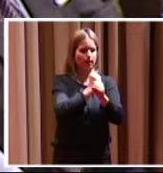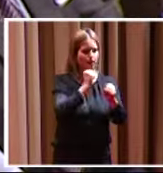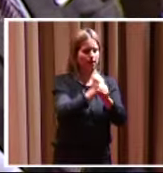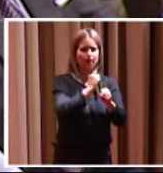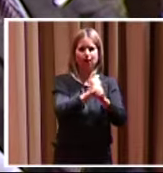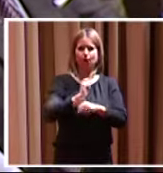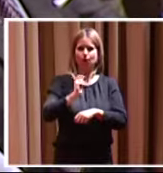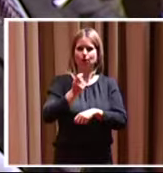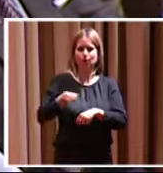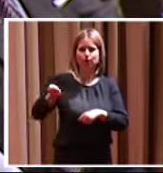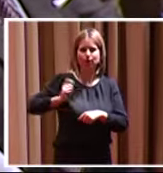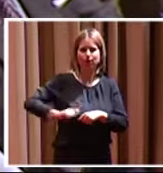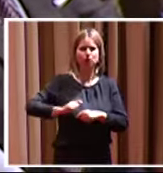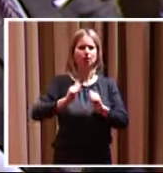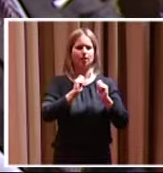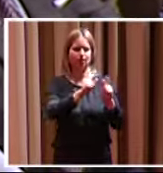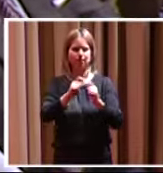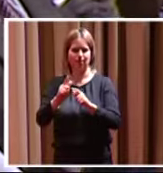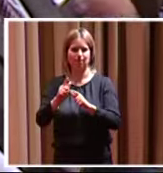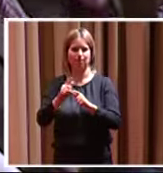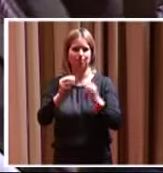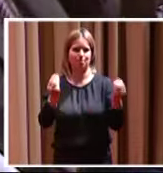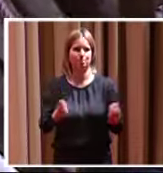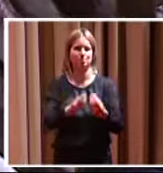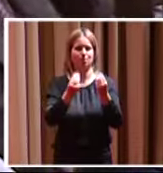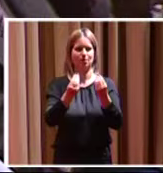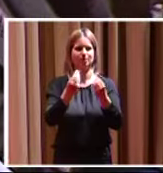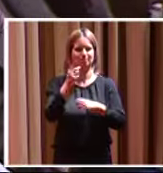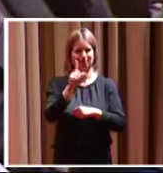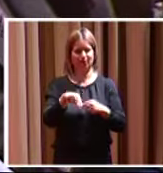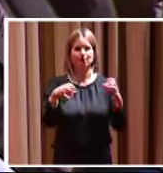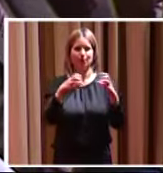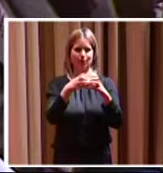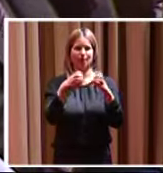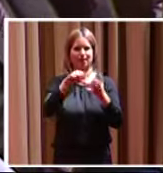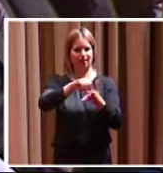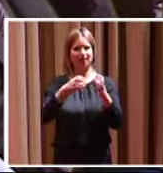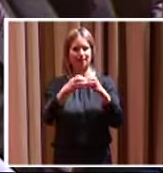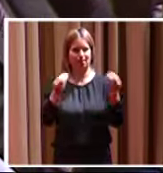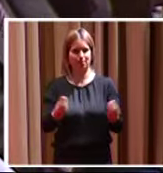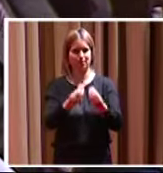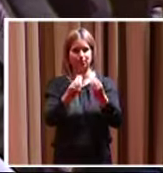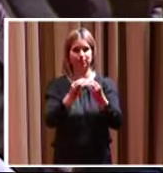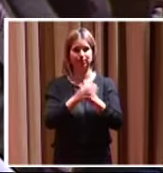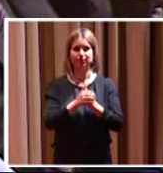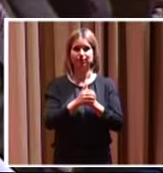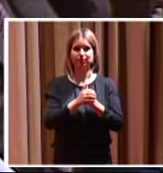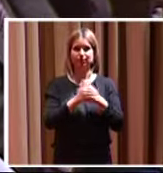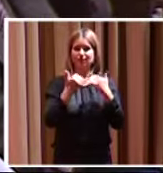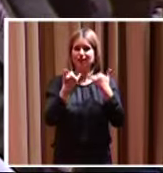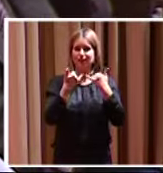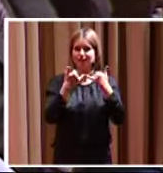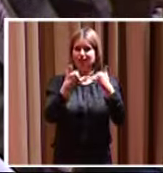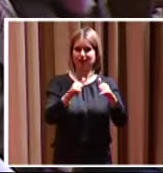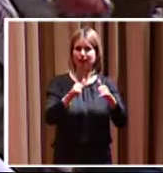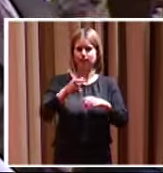y profesiones y que contribuyen a enaltecer nuestra ciudad. Celebérrima